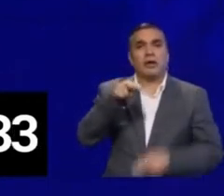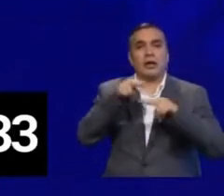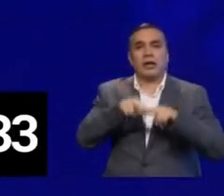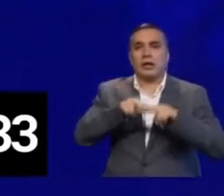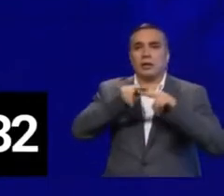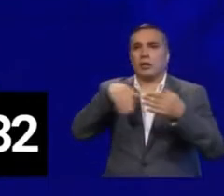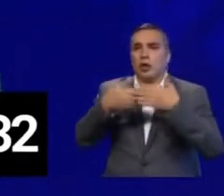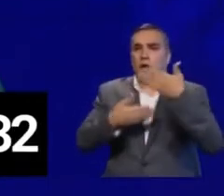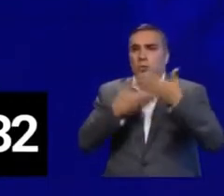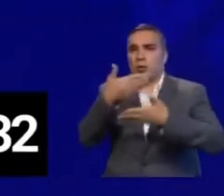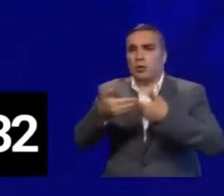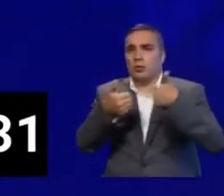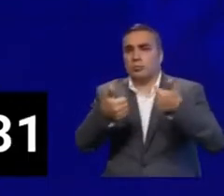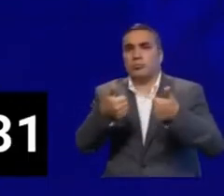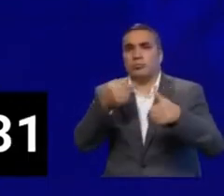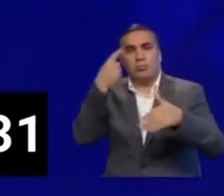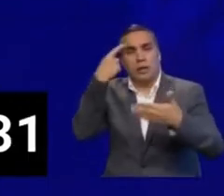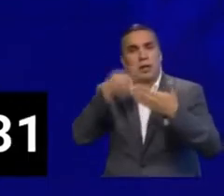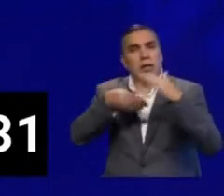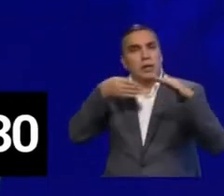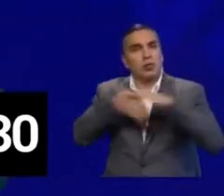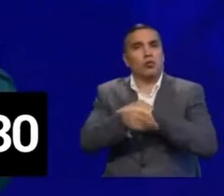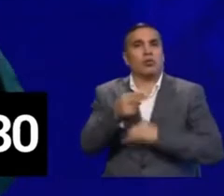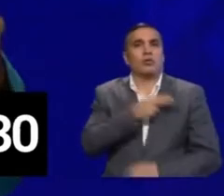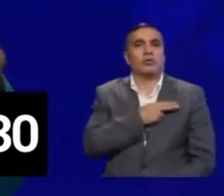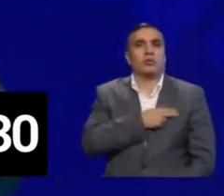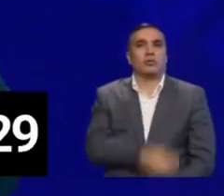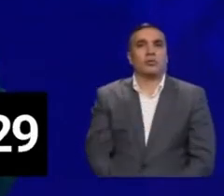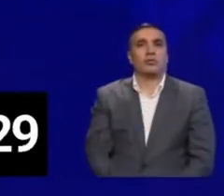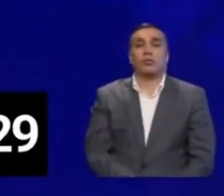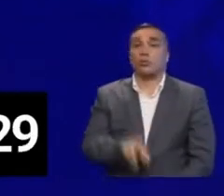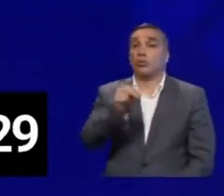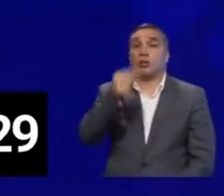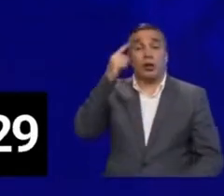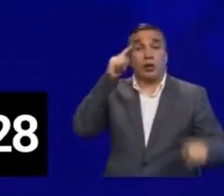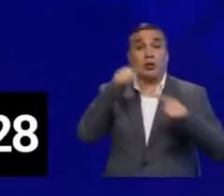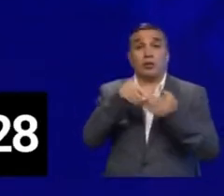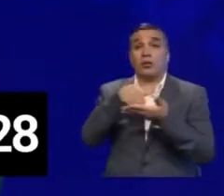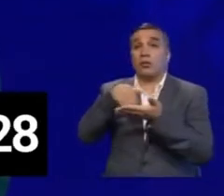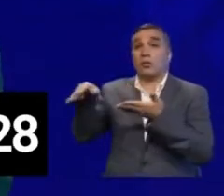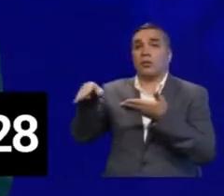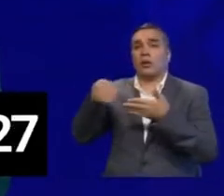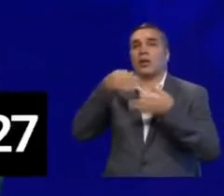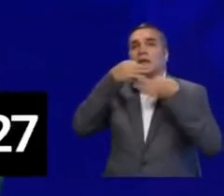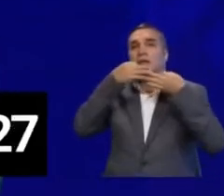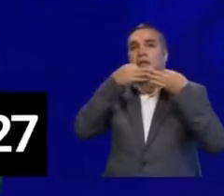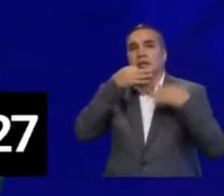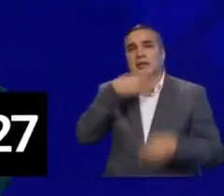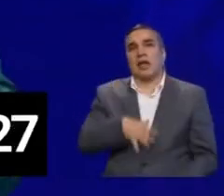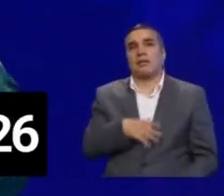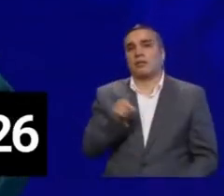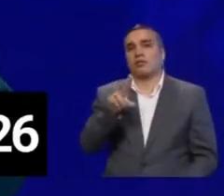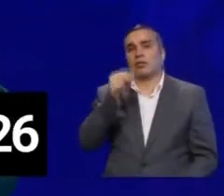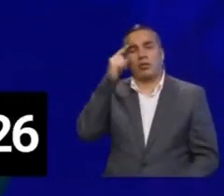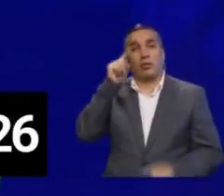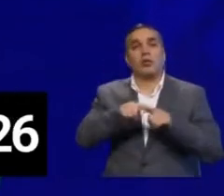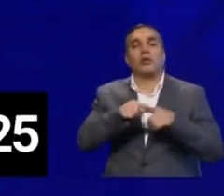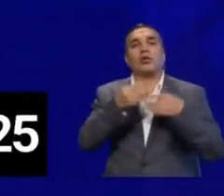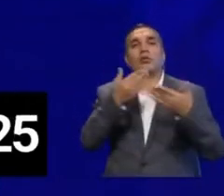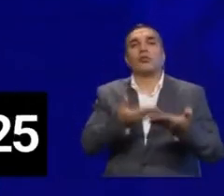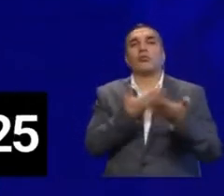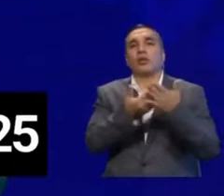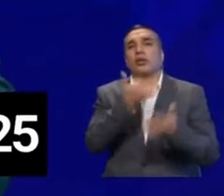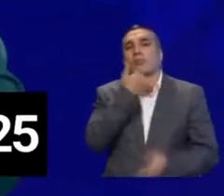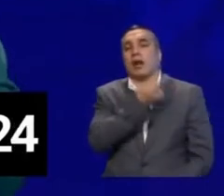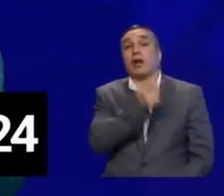todo el proceso de acceso a la universidad. No estoy de acuerdo en la eliminación del examen. Esa es una propuesta demagógica. Tenemos